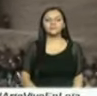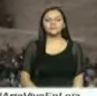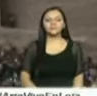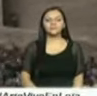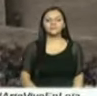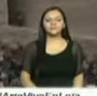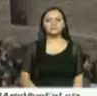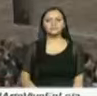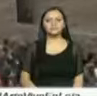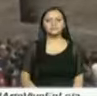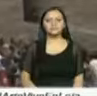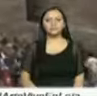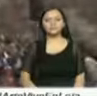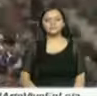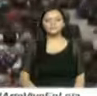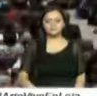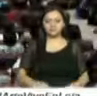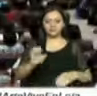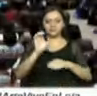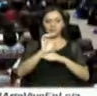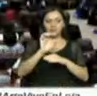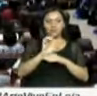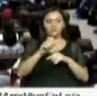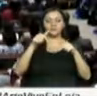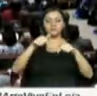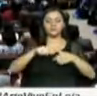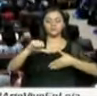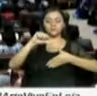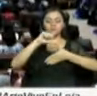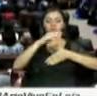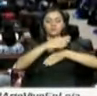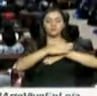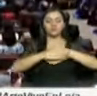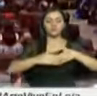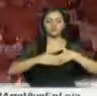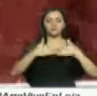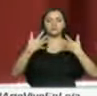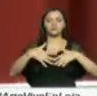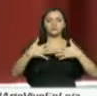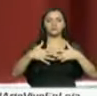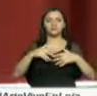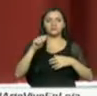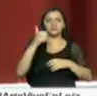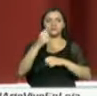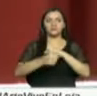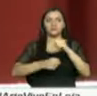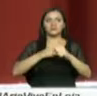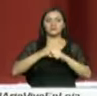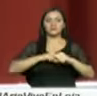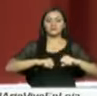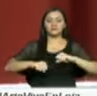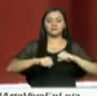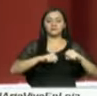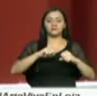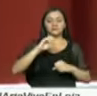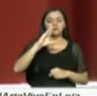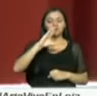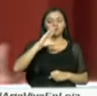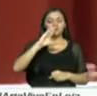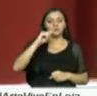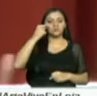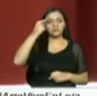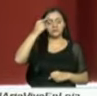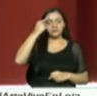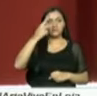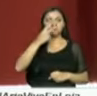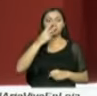fiesta grande. Ecuador es uno de los países de nuestra Sudamérica que durante la última década y bajo la gestión del gobierno de la Revolución Ciudadana,